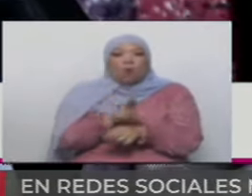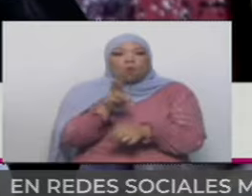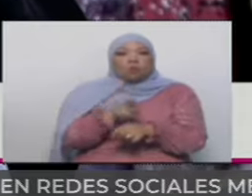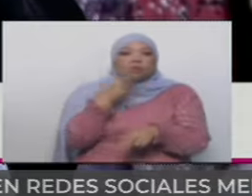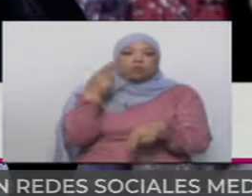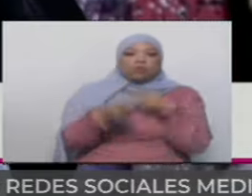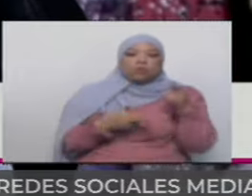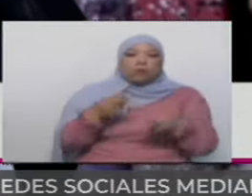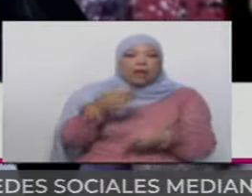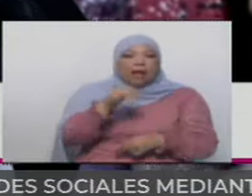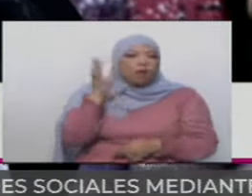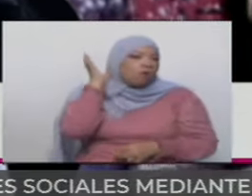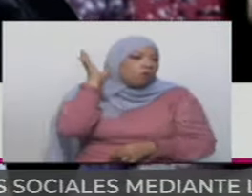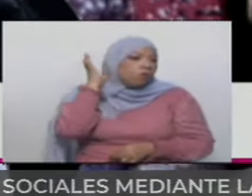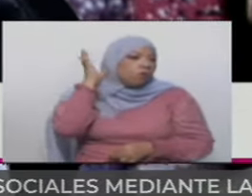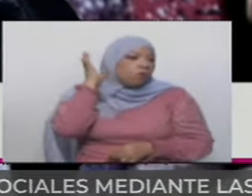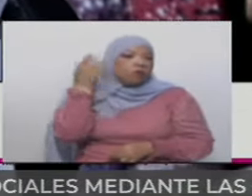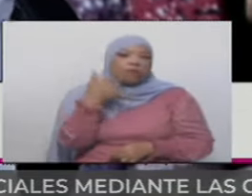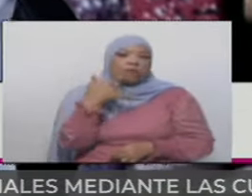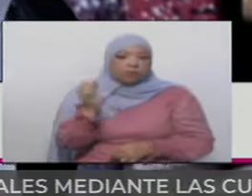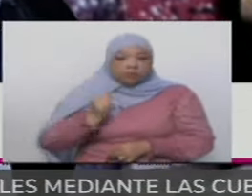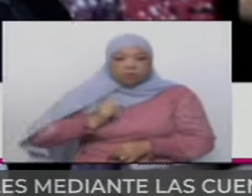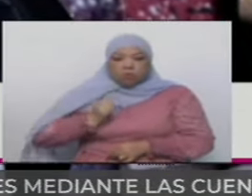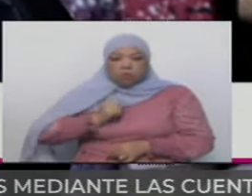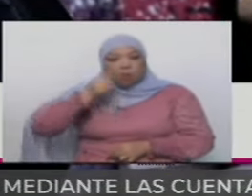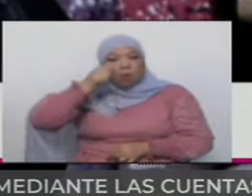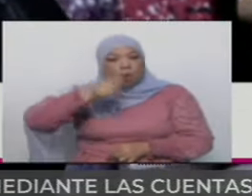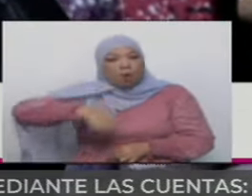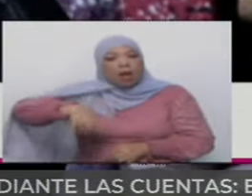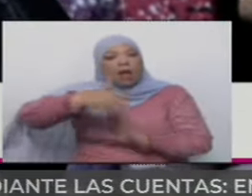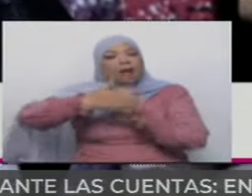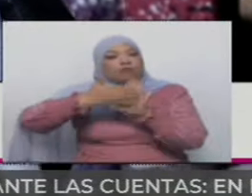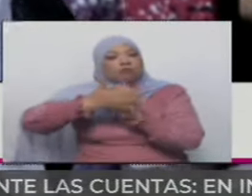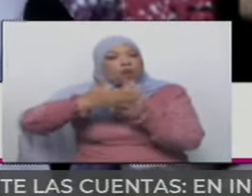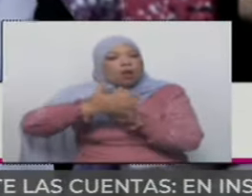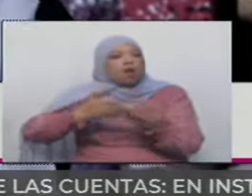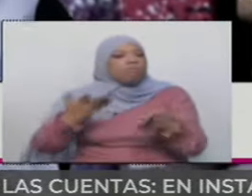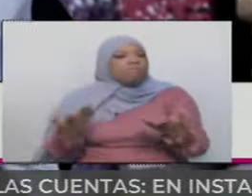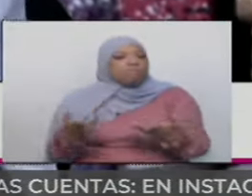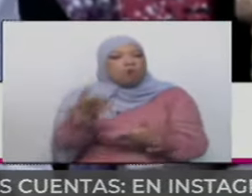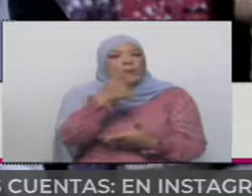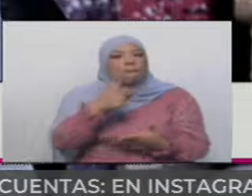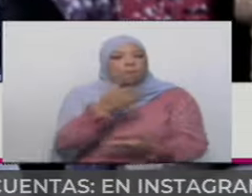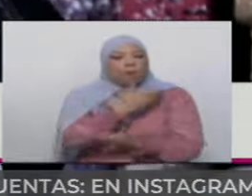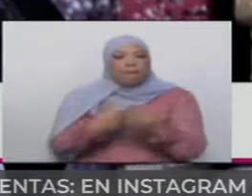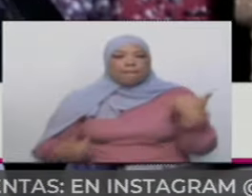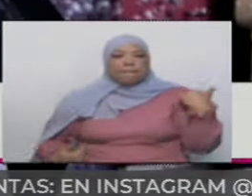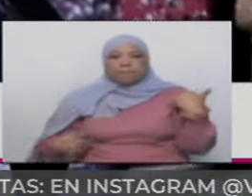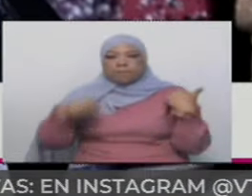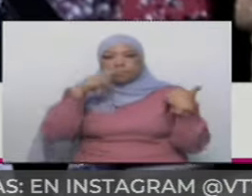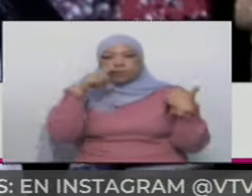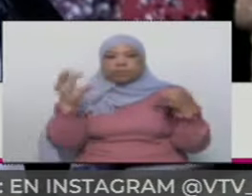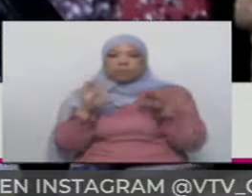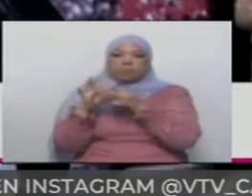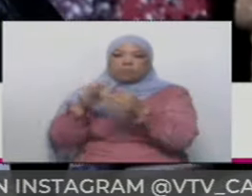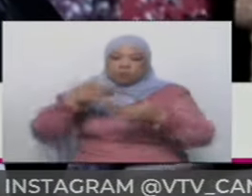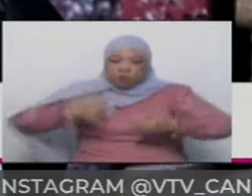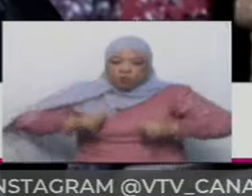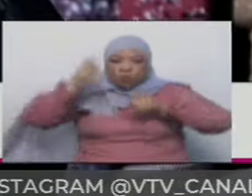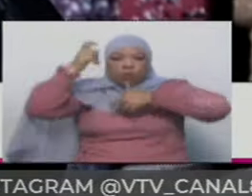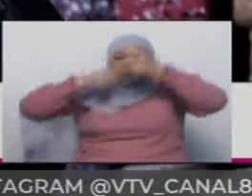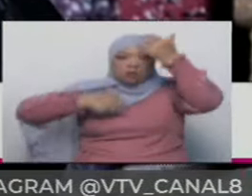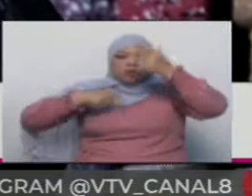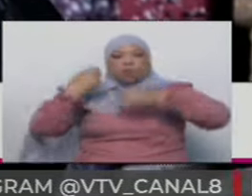están conscientes que la única garantía de poder resolver esos problemas es usted, porque usted es un hijo de Chávez, usted es